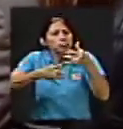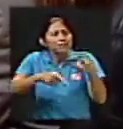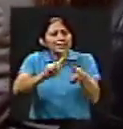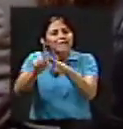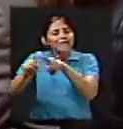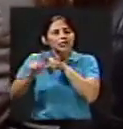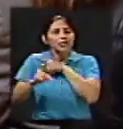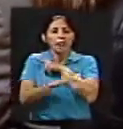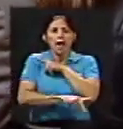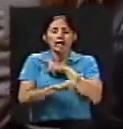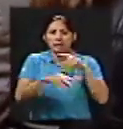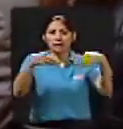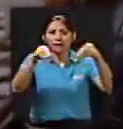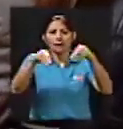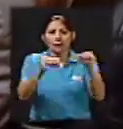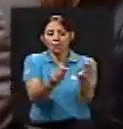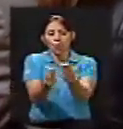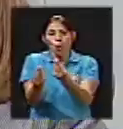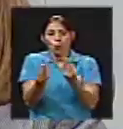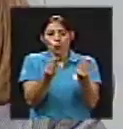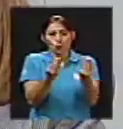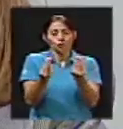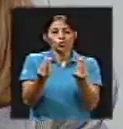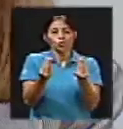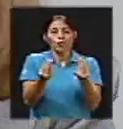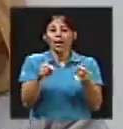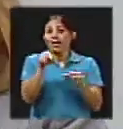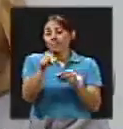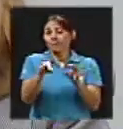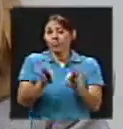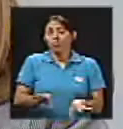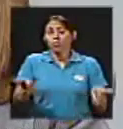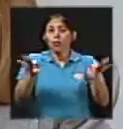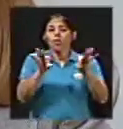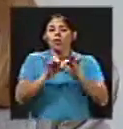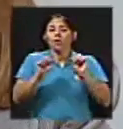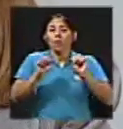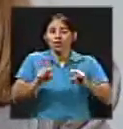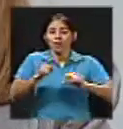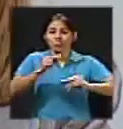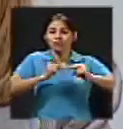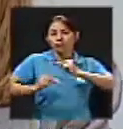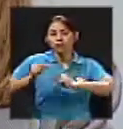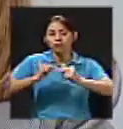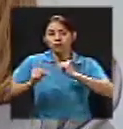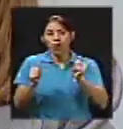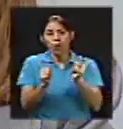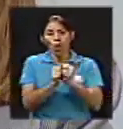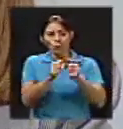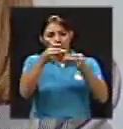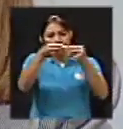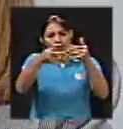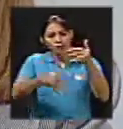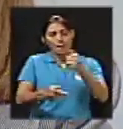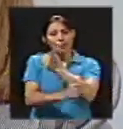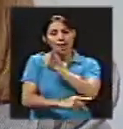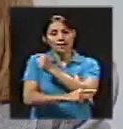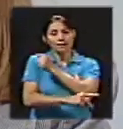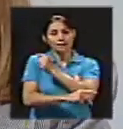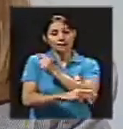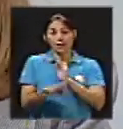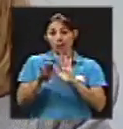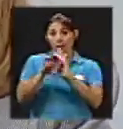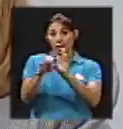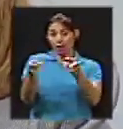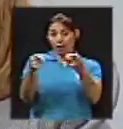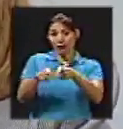allí la importancia, pues, de entablar también este tipo de procesos de negociación con esos distintos países. En el caso de la Unión